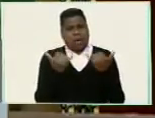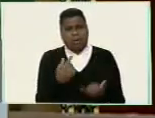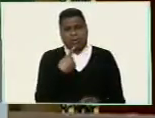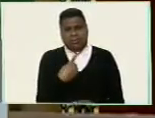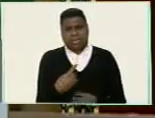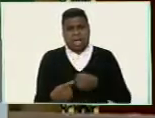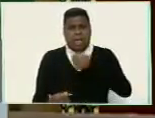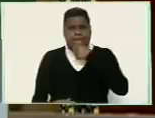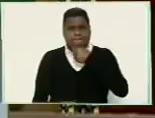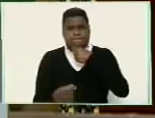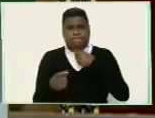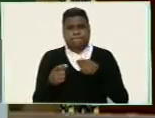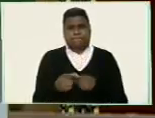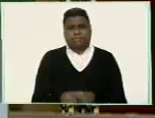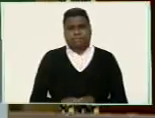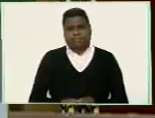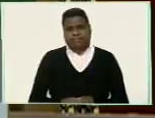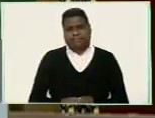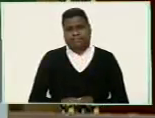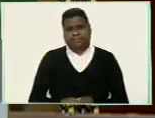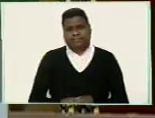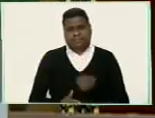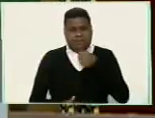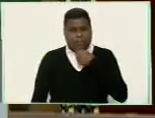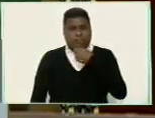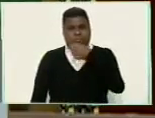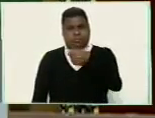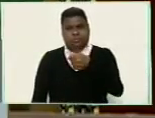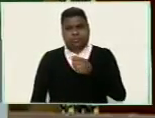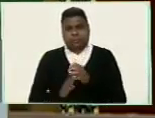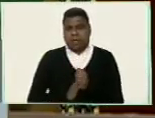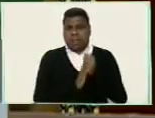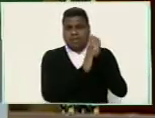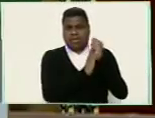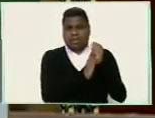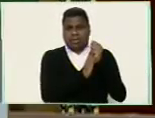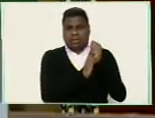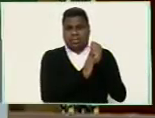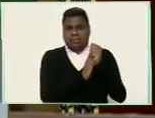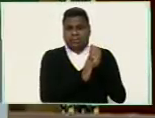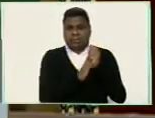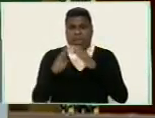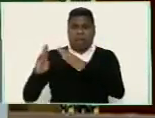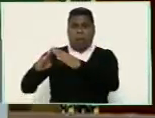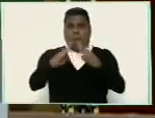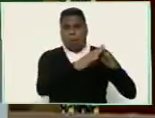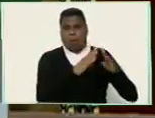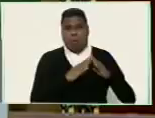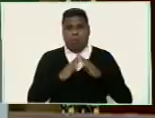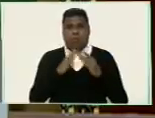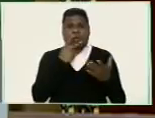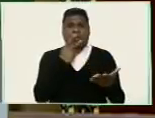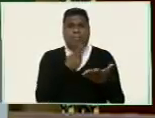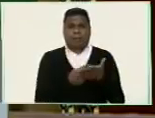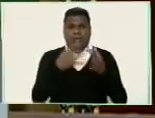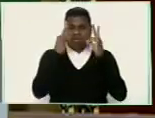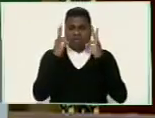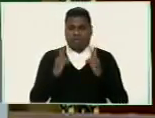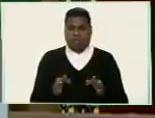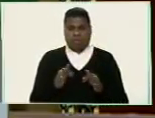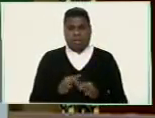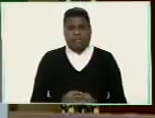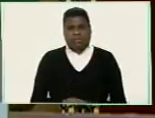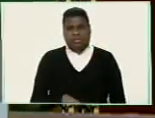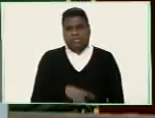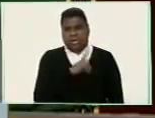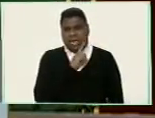a una constituyente lideresa de las comunas y consejos comunales para que haga la propuesta formal en nombre